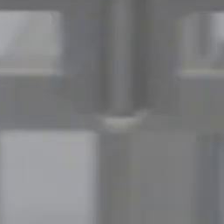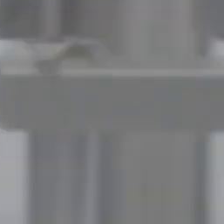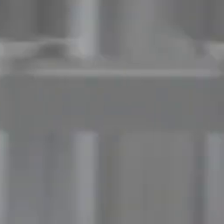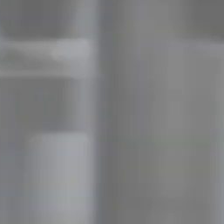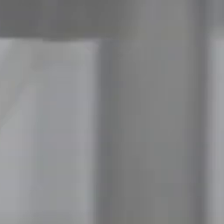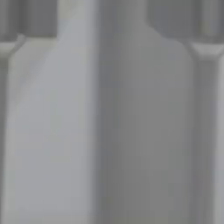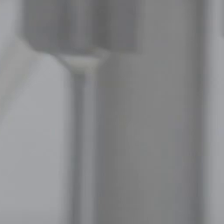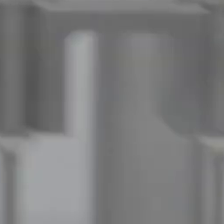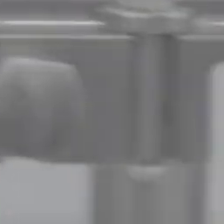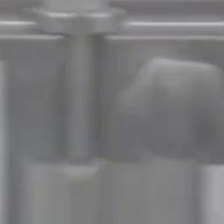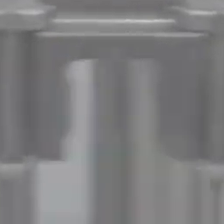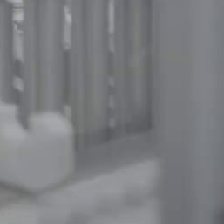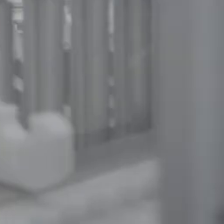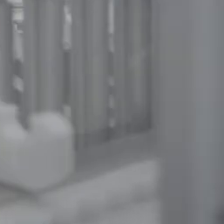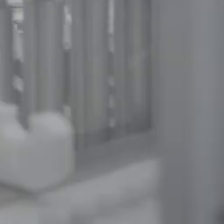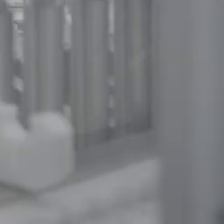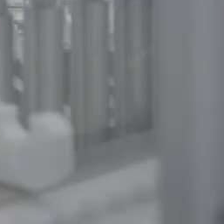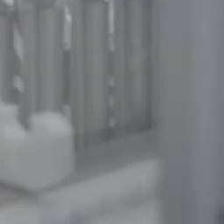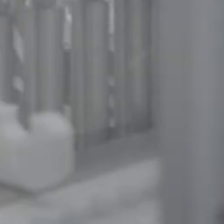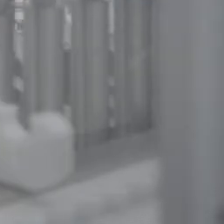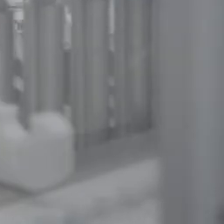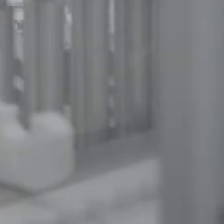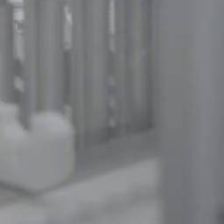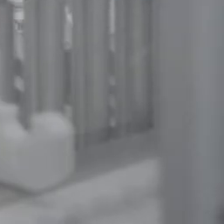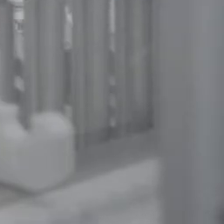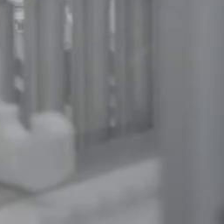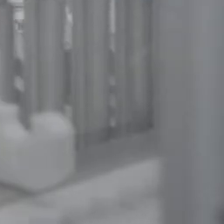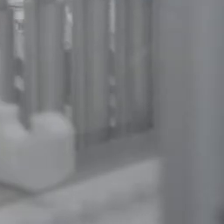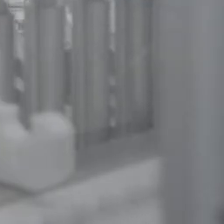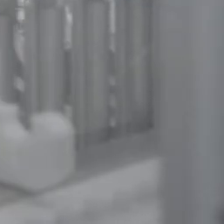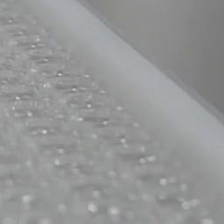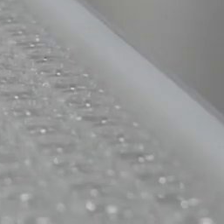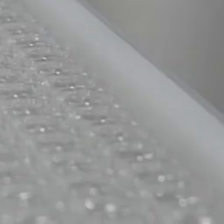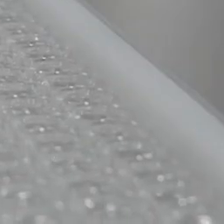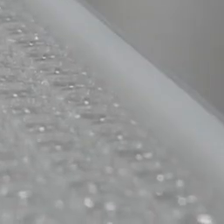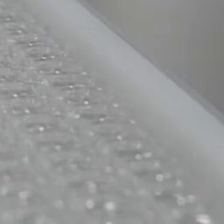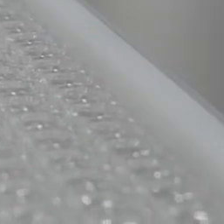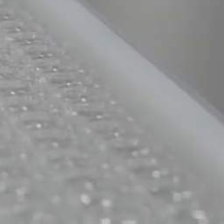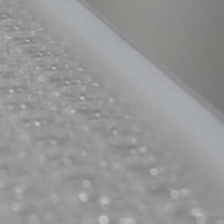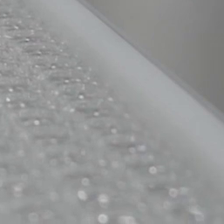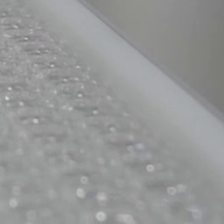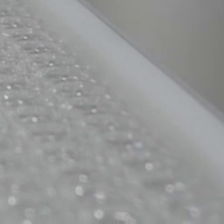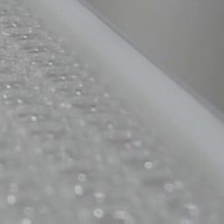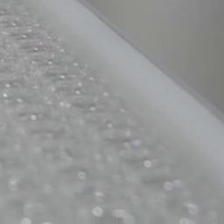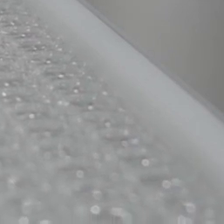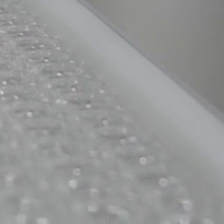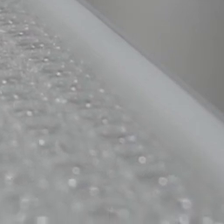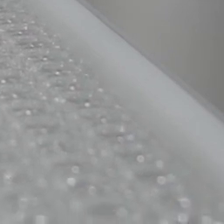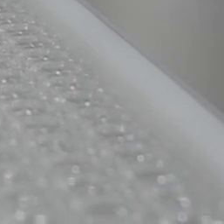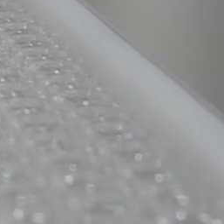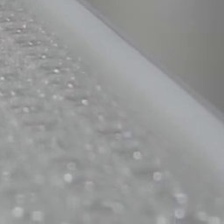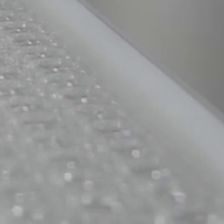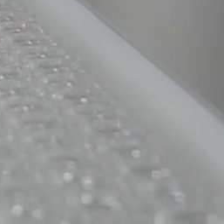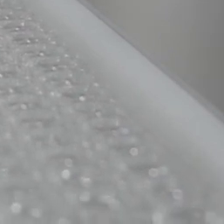hubo una entrega de datos a la entidad regulatoria sanitaria de brasil anvisa y que tenía la expectativa de oficializar el pedido a más tardar el